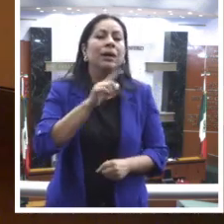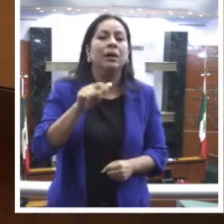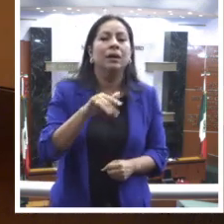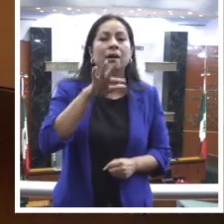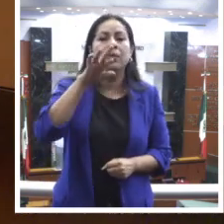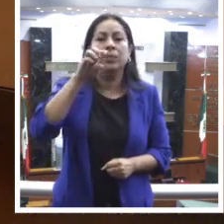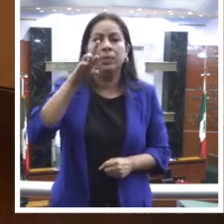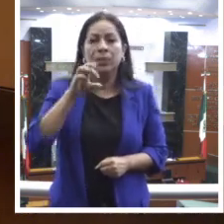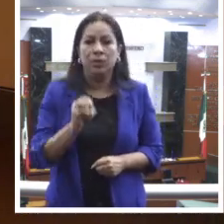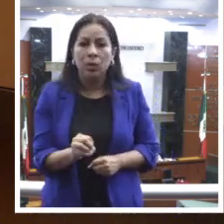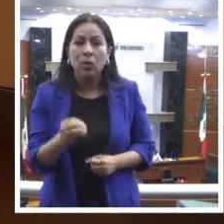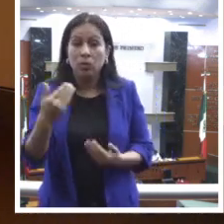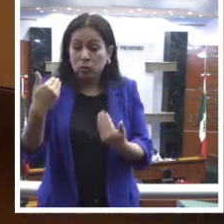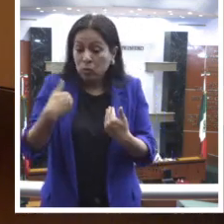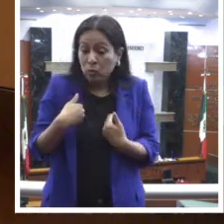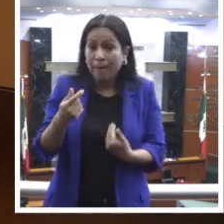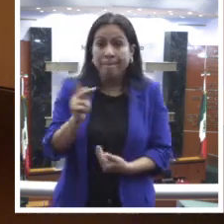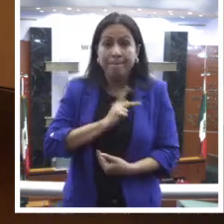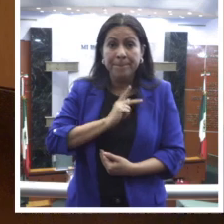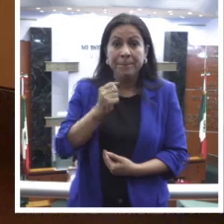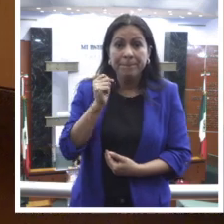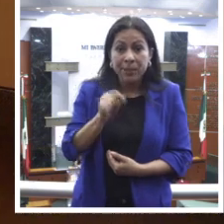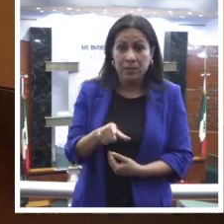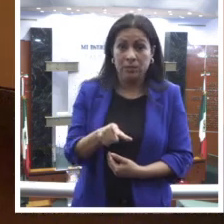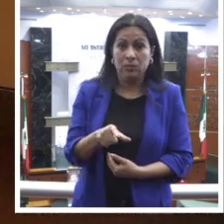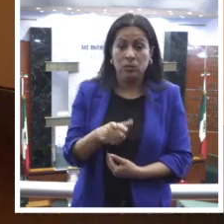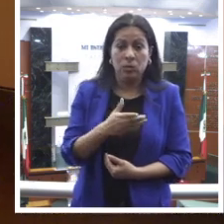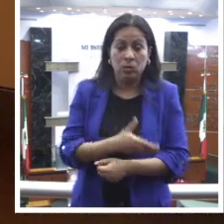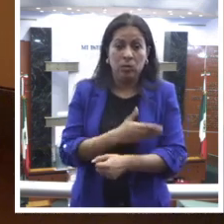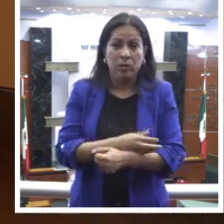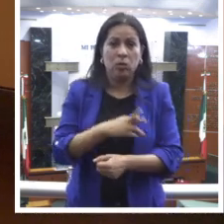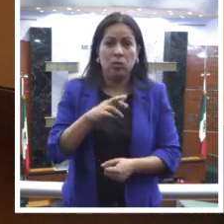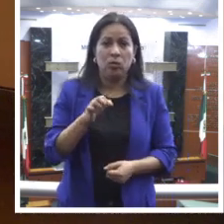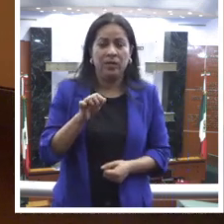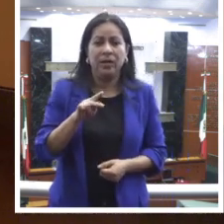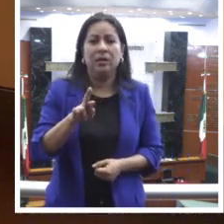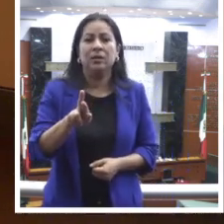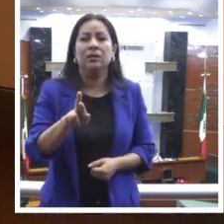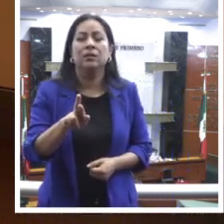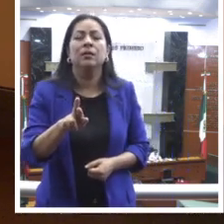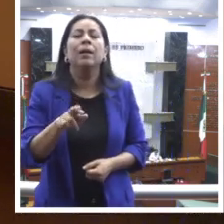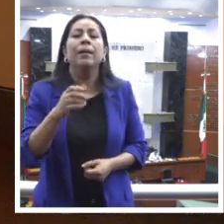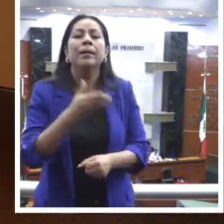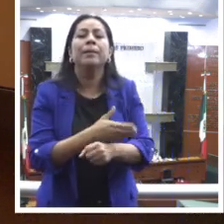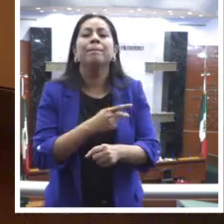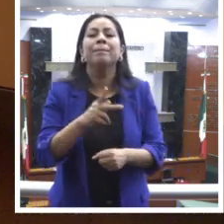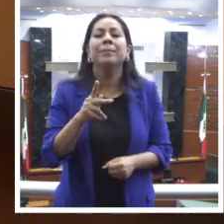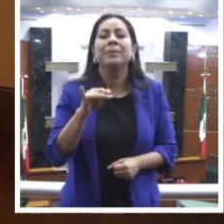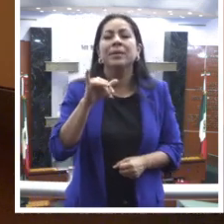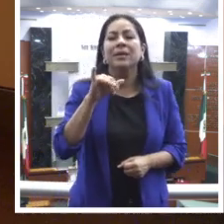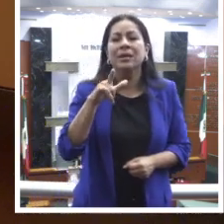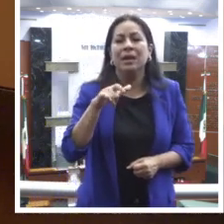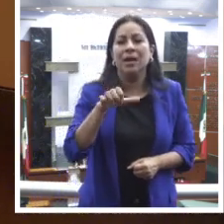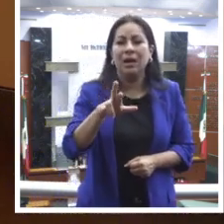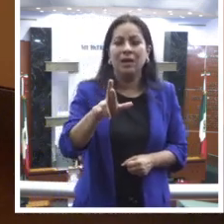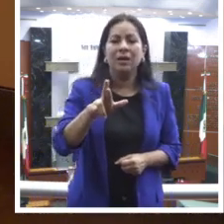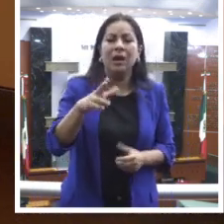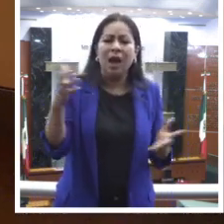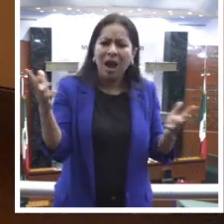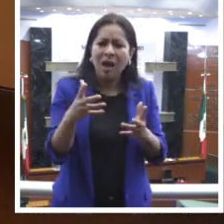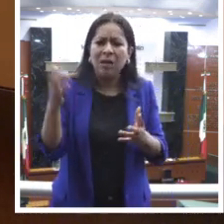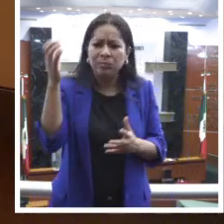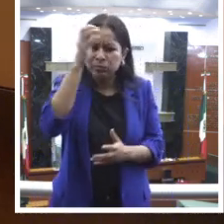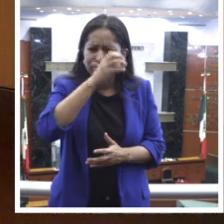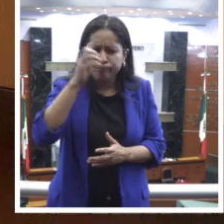carabias un servidor compañero robel y mi compañera Pilar hagamos esta